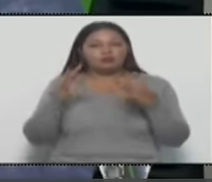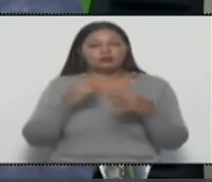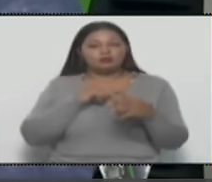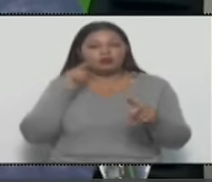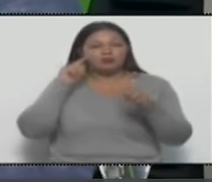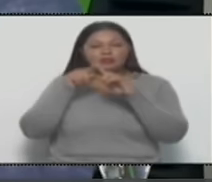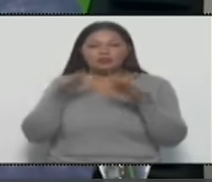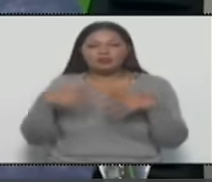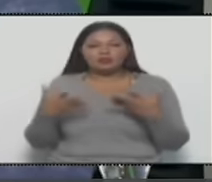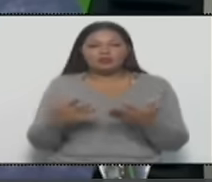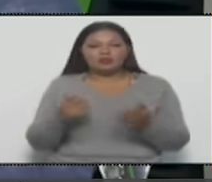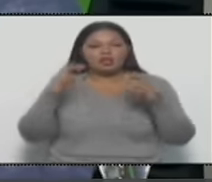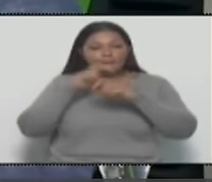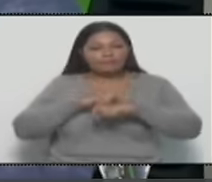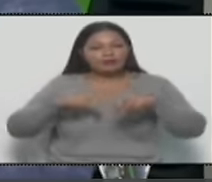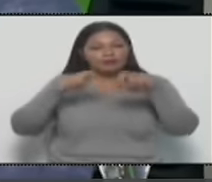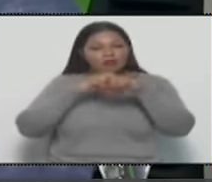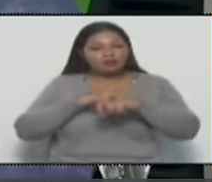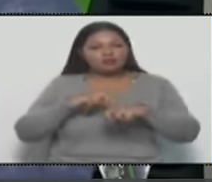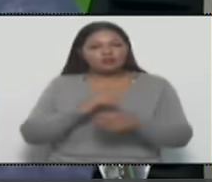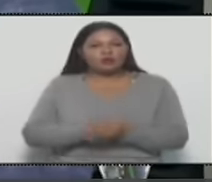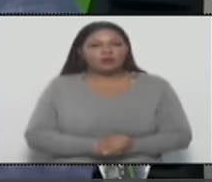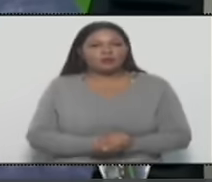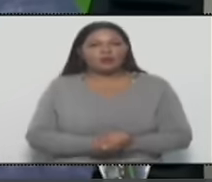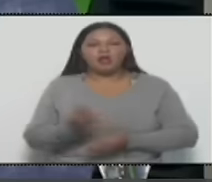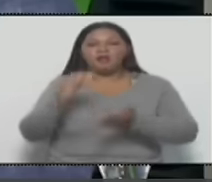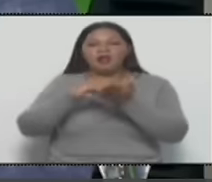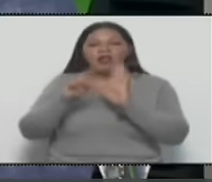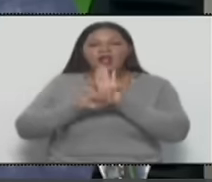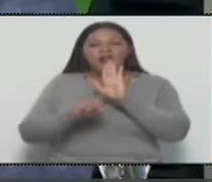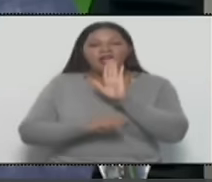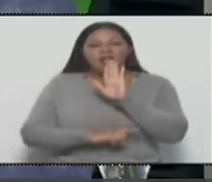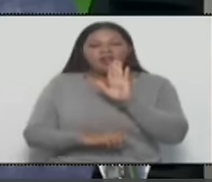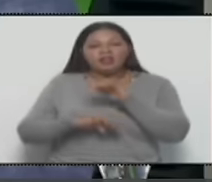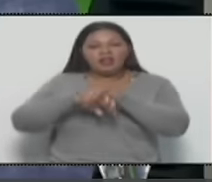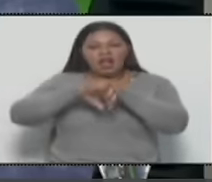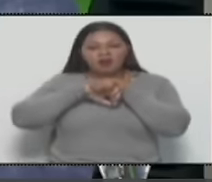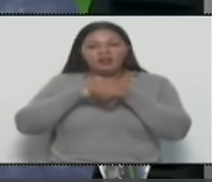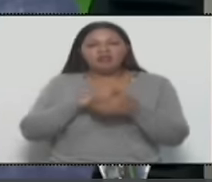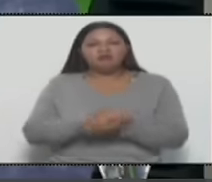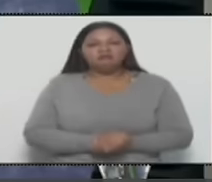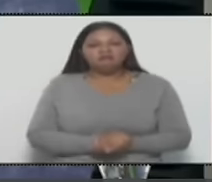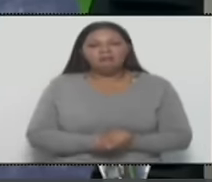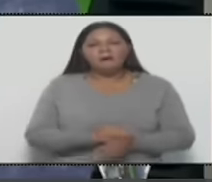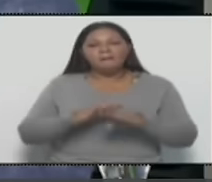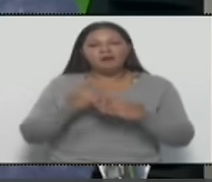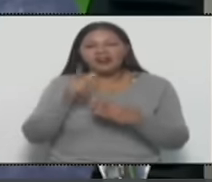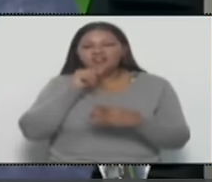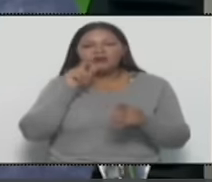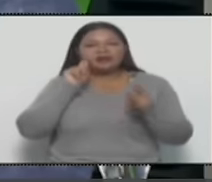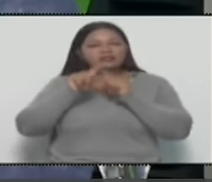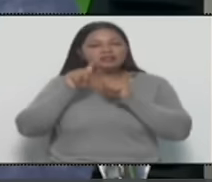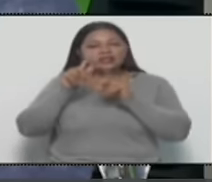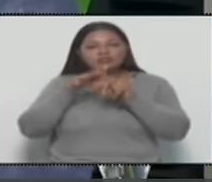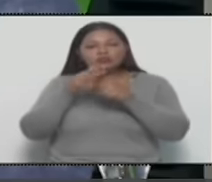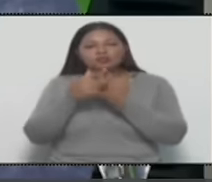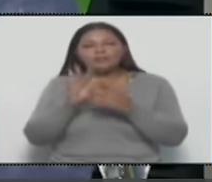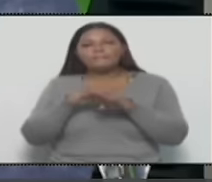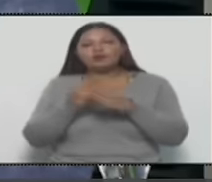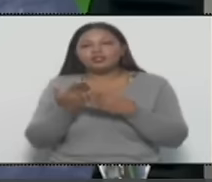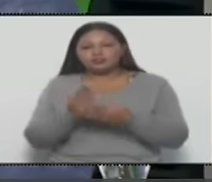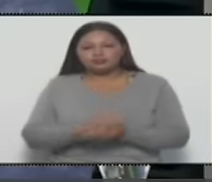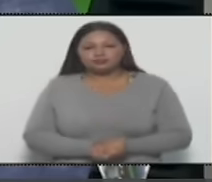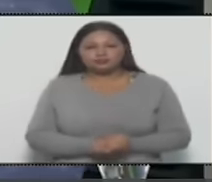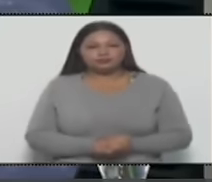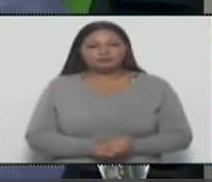objeto de investigación y se le aplicarán las leyes del Reino Unido. Entonces, ¿por qué no critican eso? ¿Por qué no critican